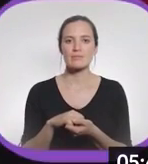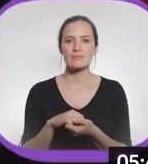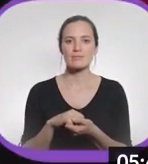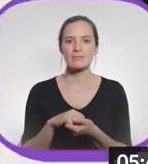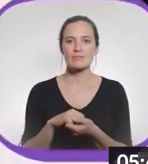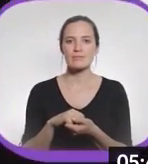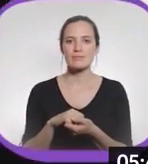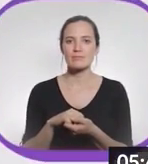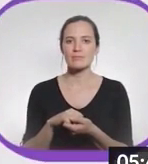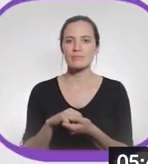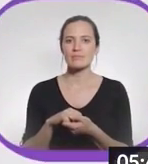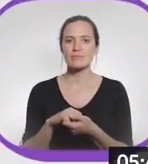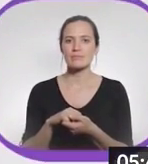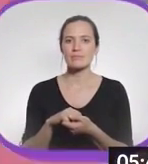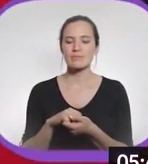Consejo antihadas.